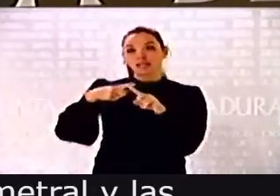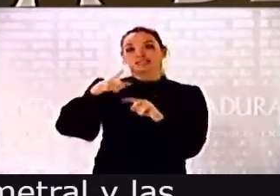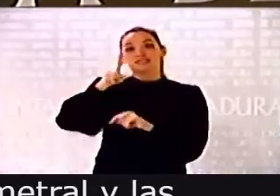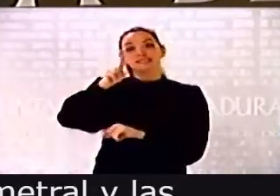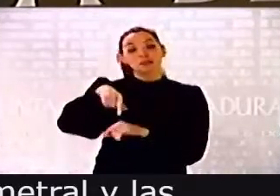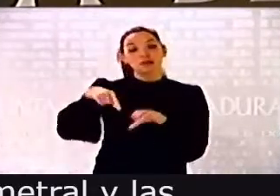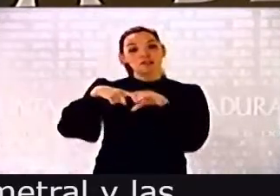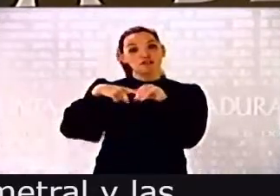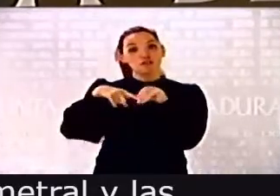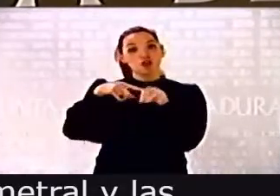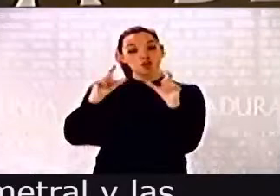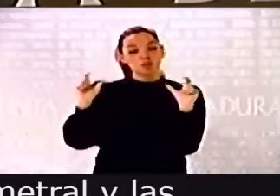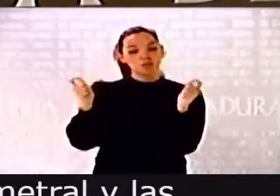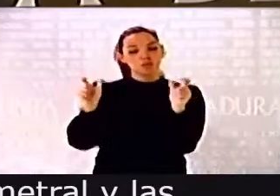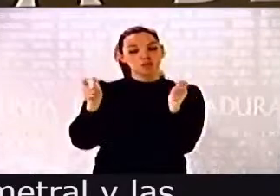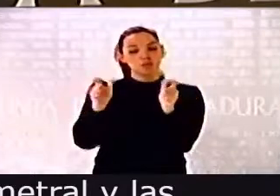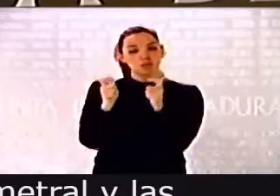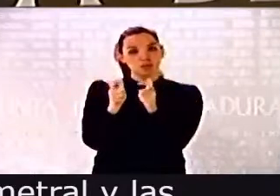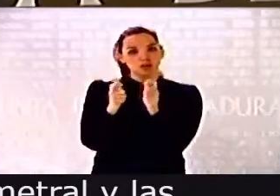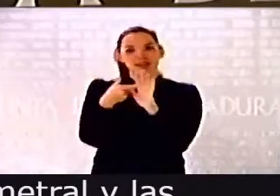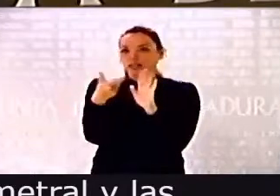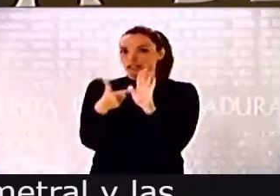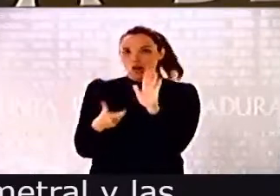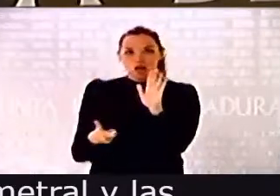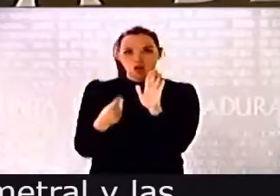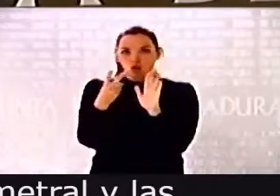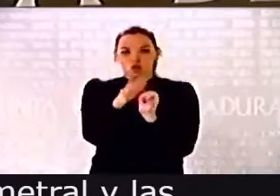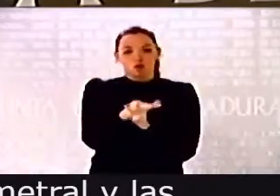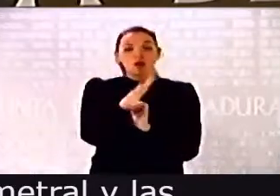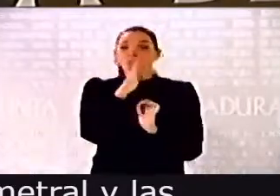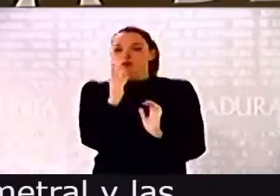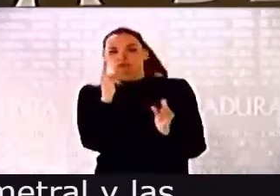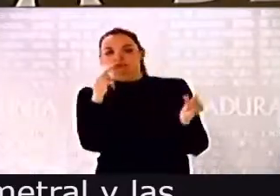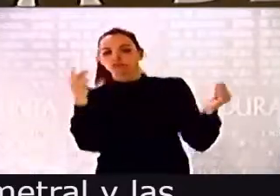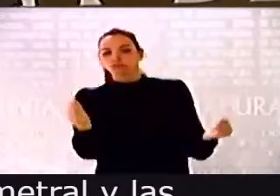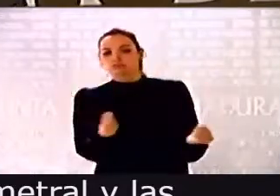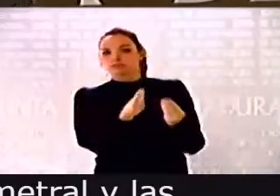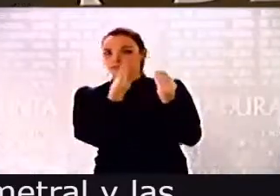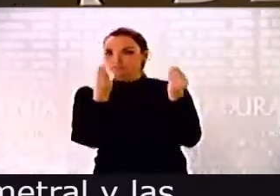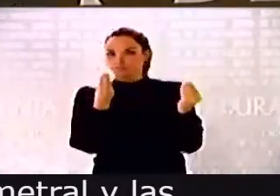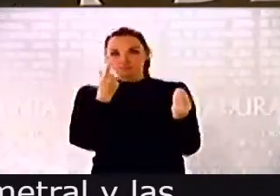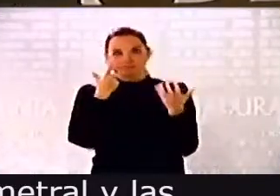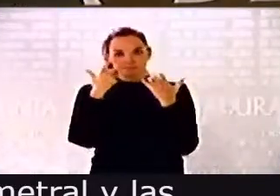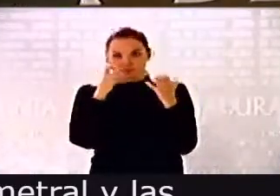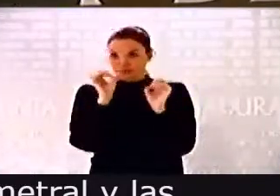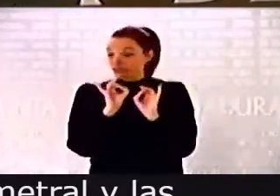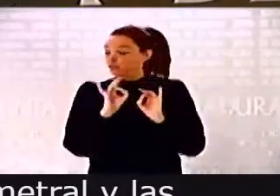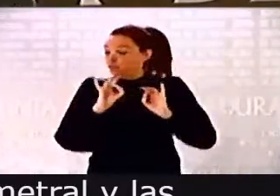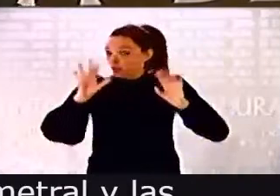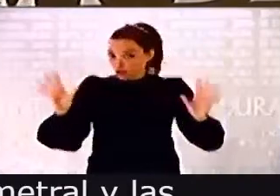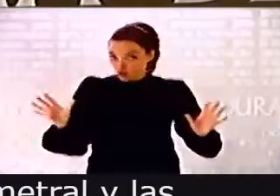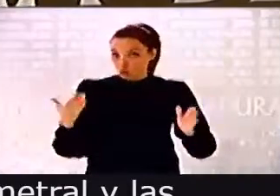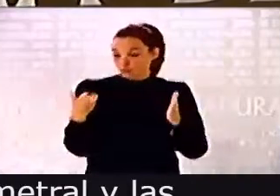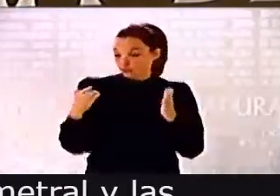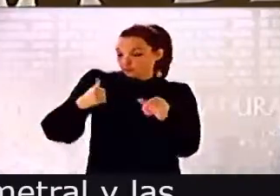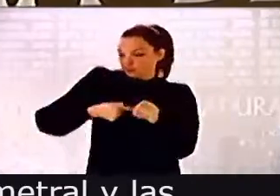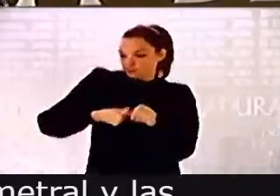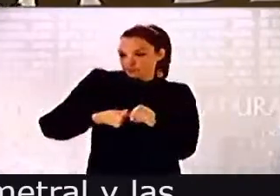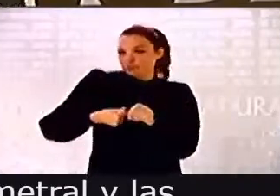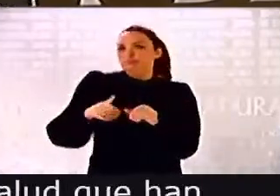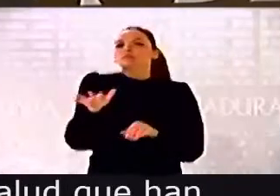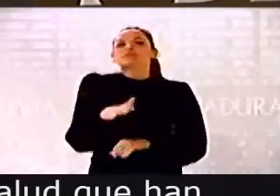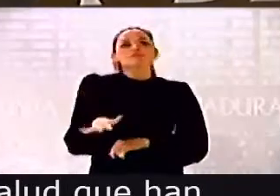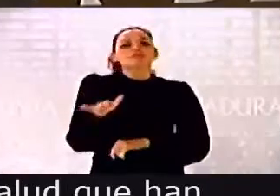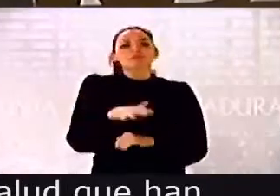de aforos en dos zonas de salud, porque han mejorado claramente su incidencia en estos días, que son las